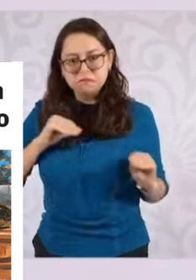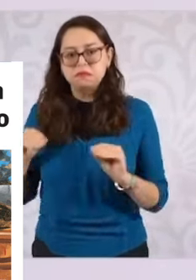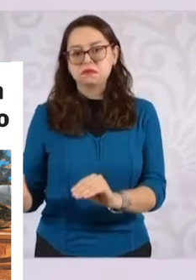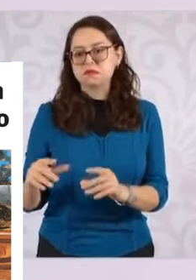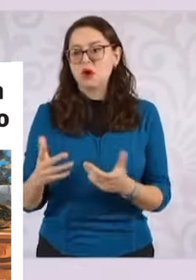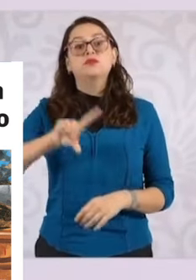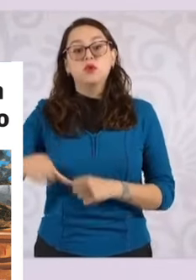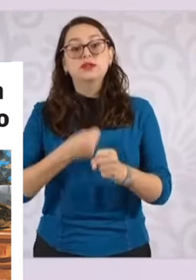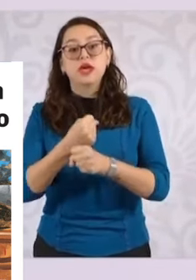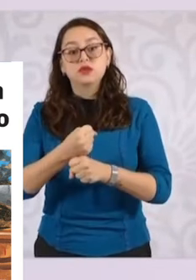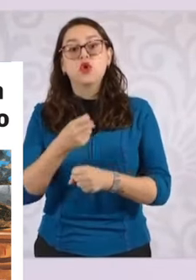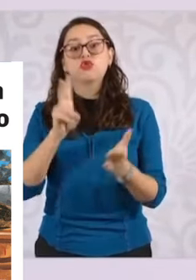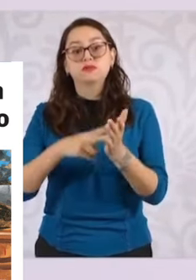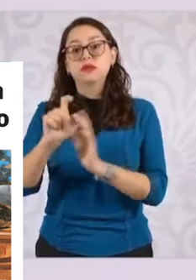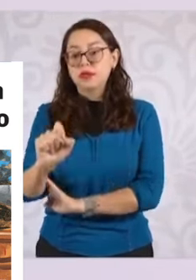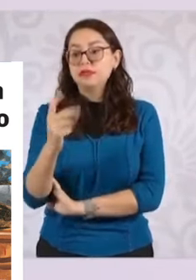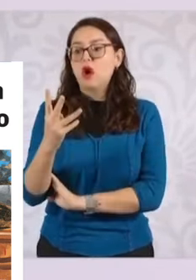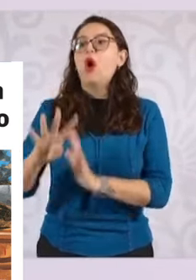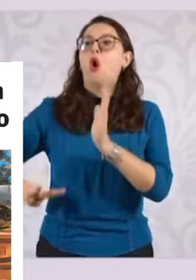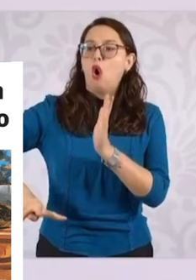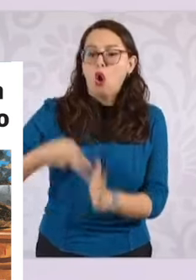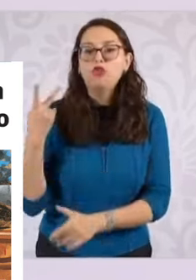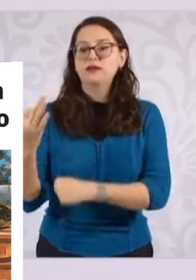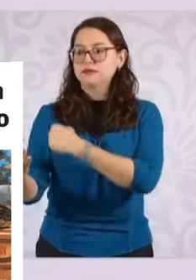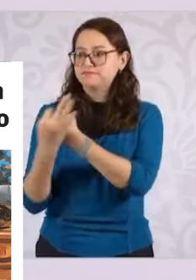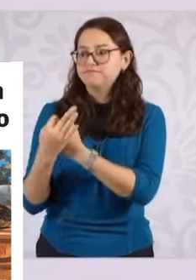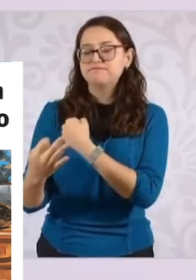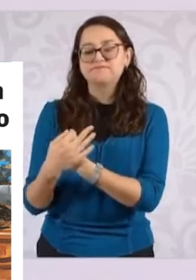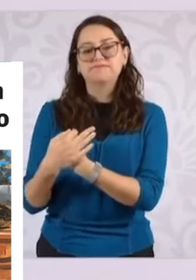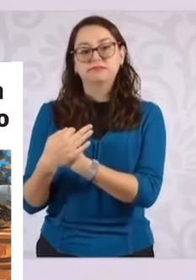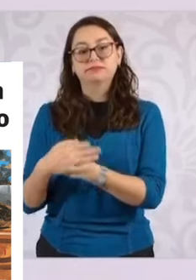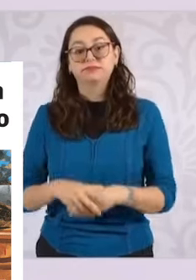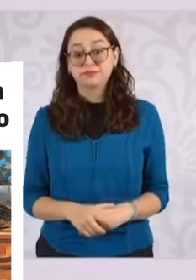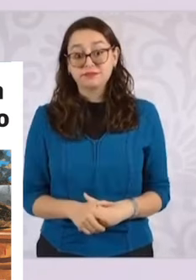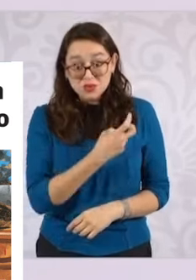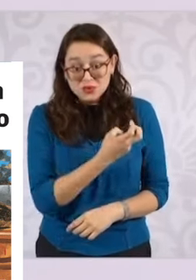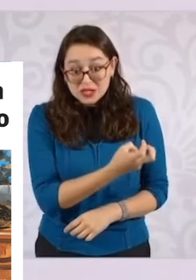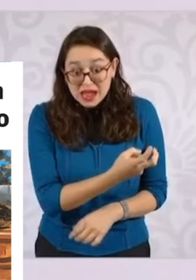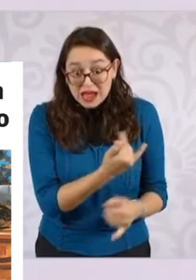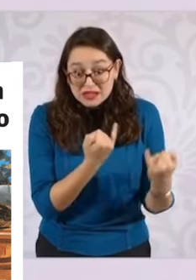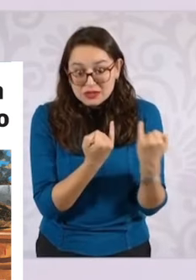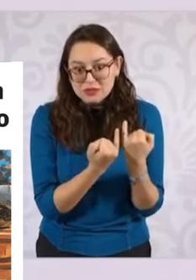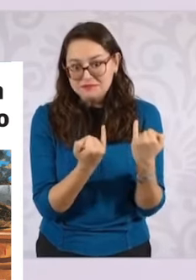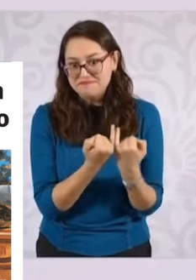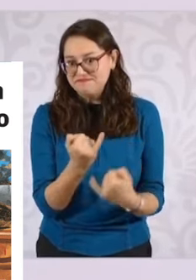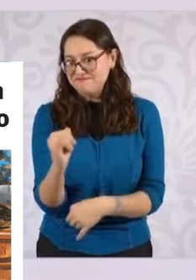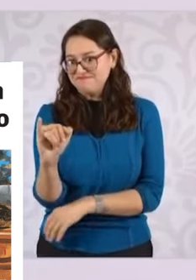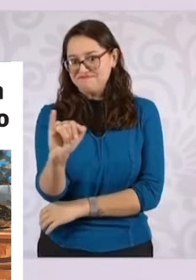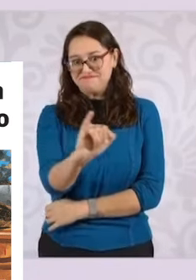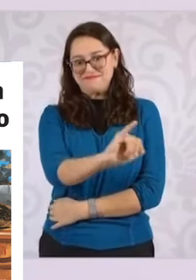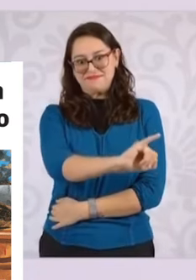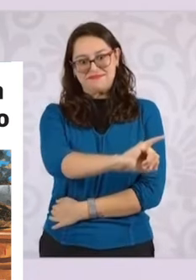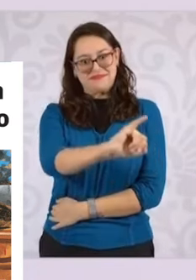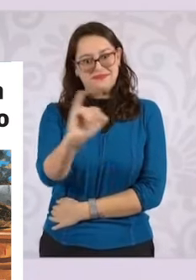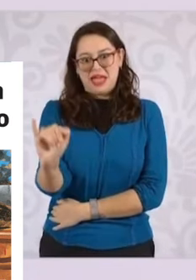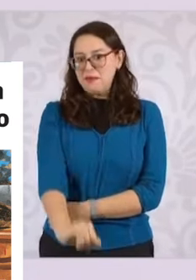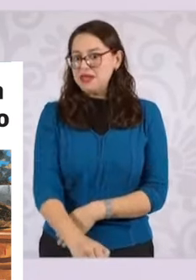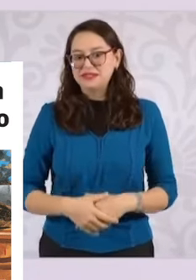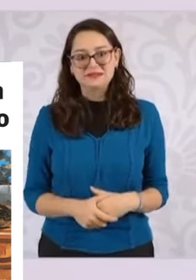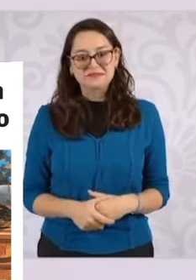dio su respaldo. Y pueden tener la certeza de que jamás va a haber una